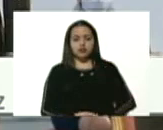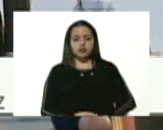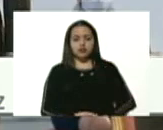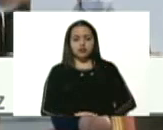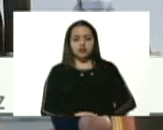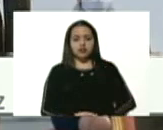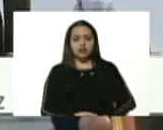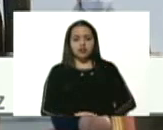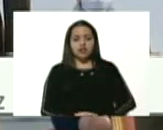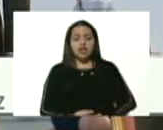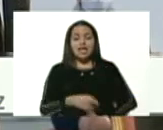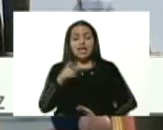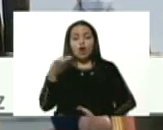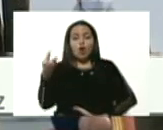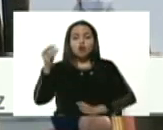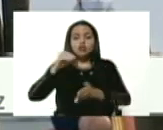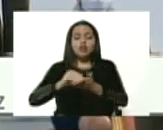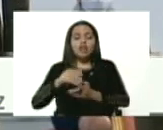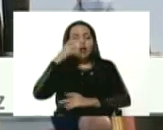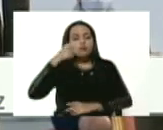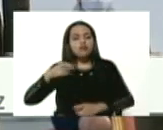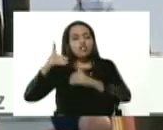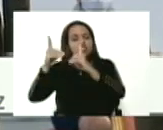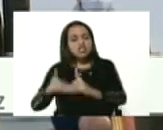es que el pueblo decida con su voto